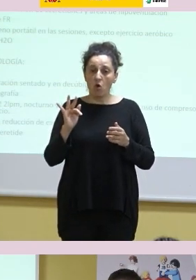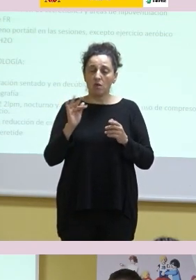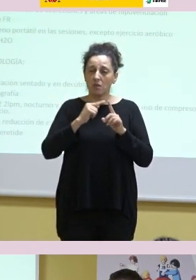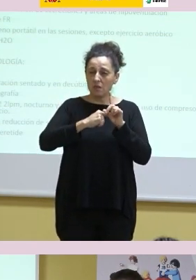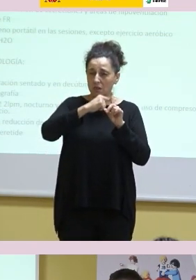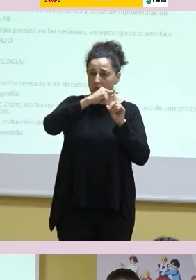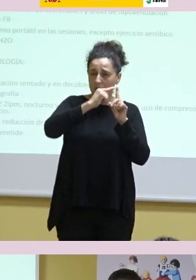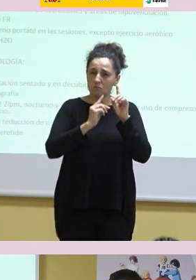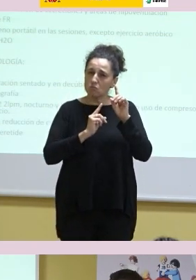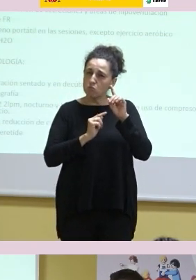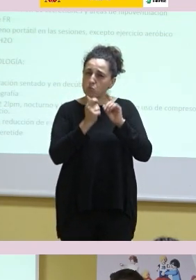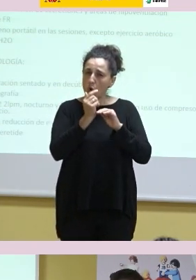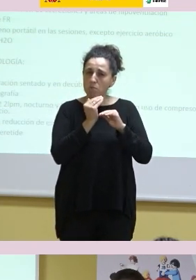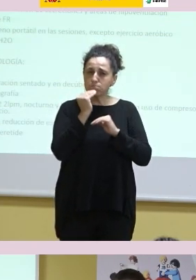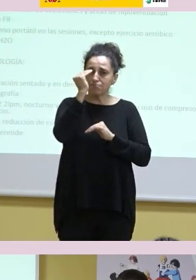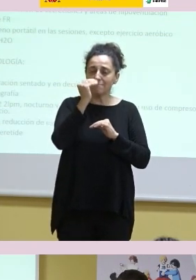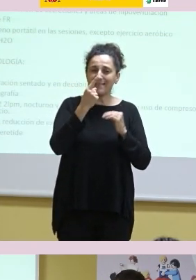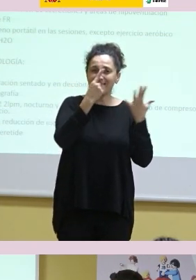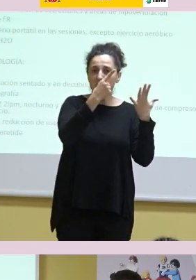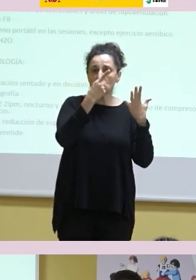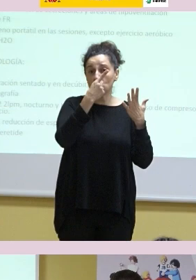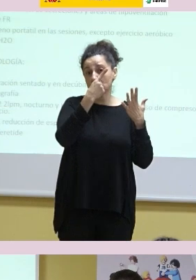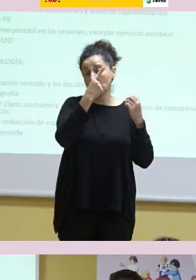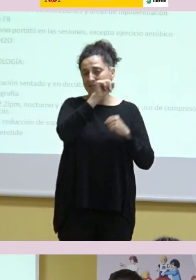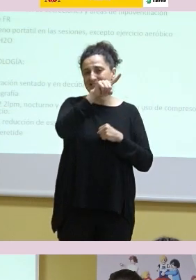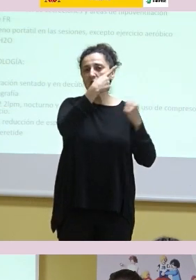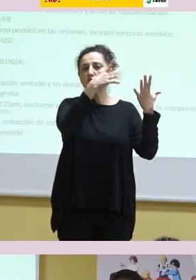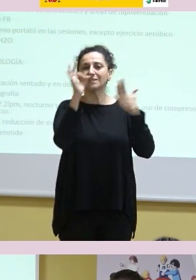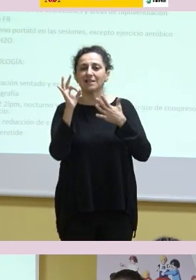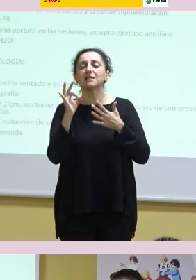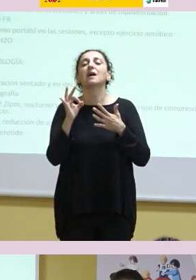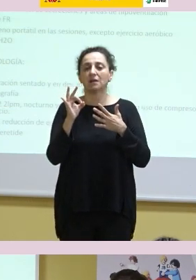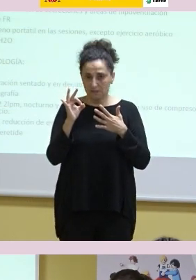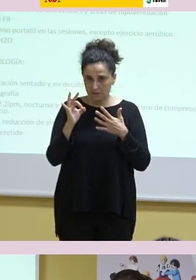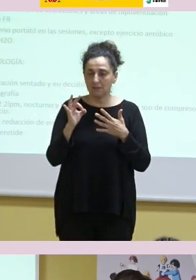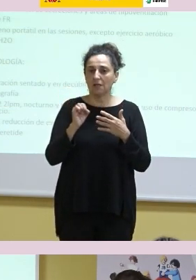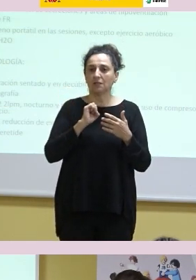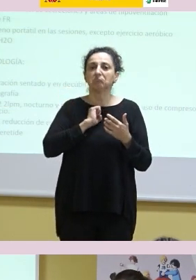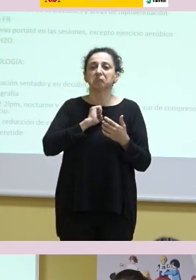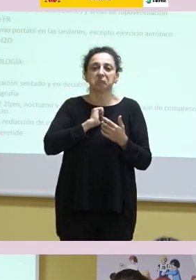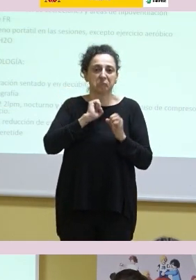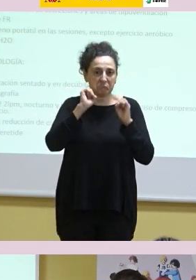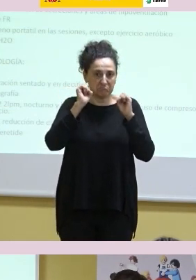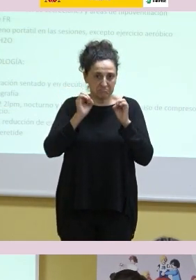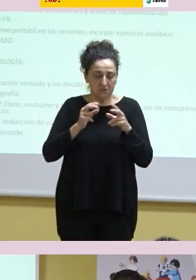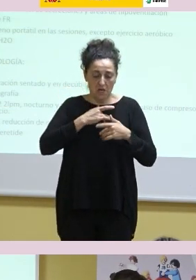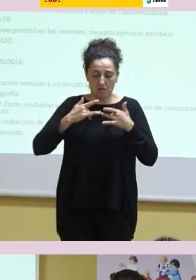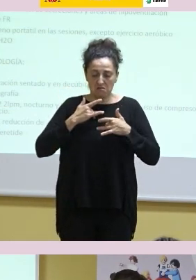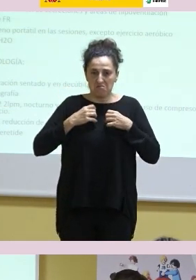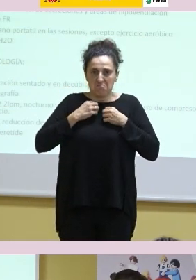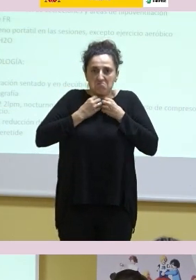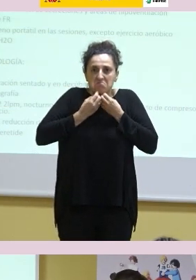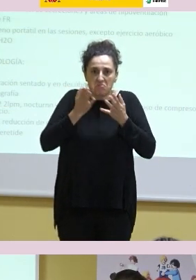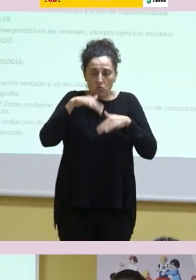valor, pasando o llegando justo a ese 160 que me indica la tos ineficaz. Ya no había secreciones y menor área